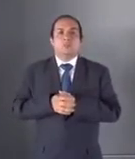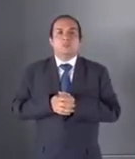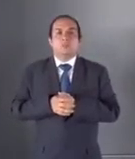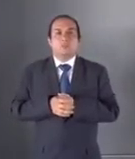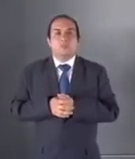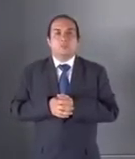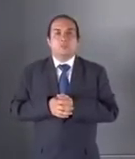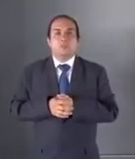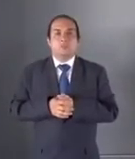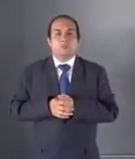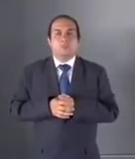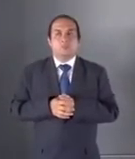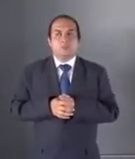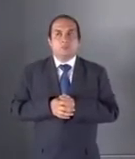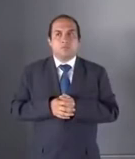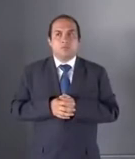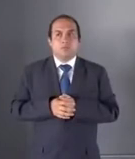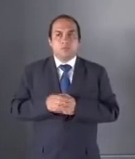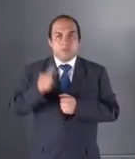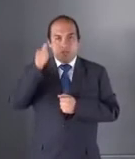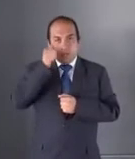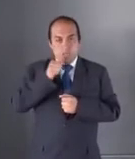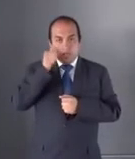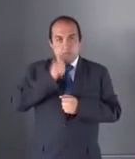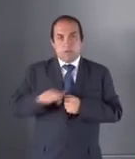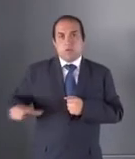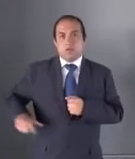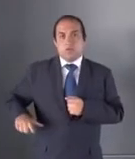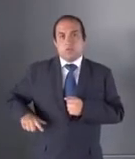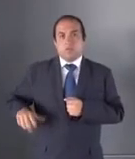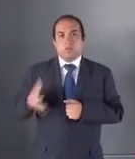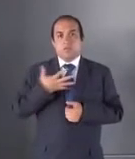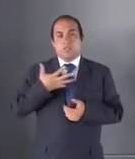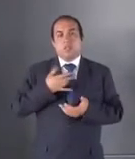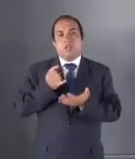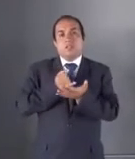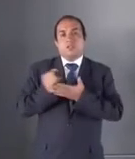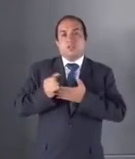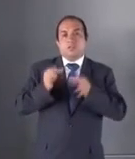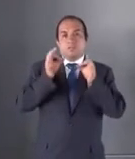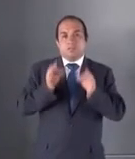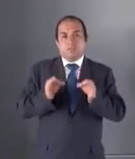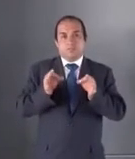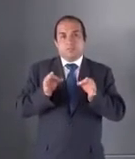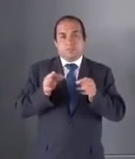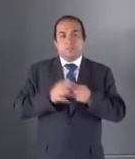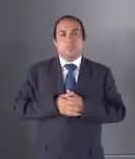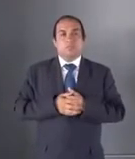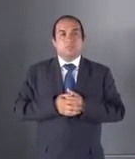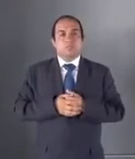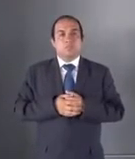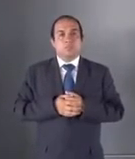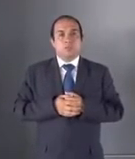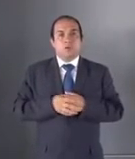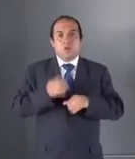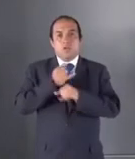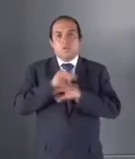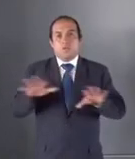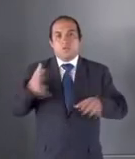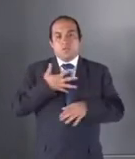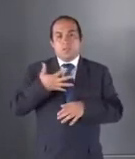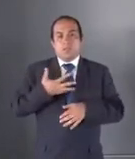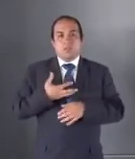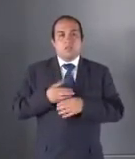el gobierno, en la vida y en el gobierno, hay que tomar siempre las decisiones correctas, adecuadas, con información que se tiene en